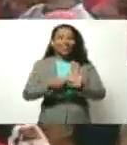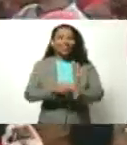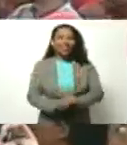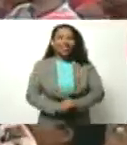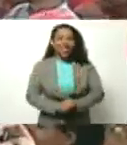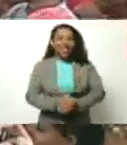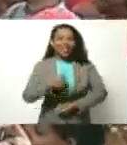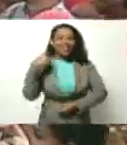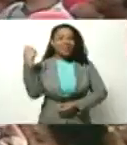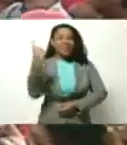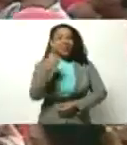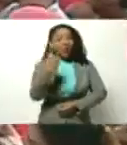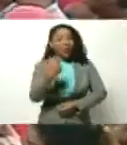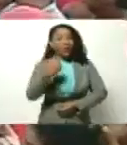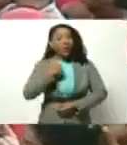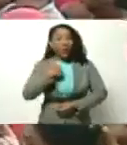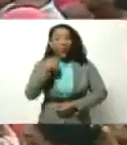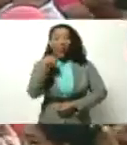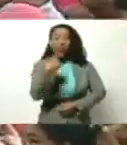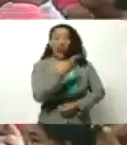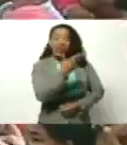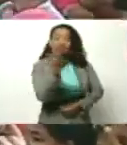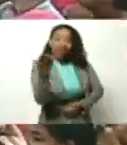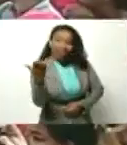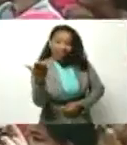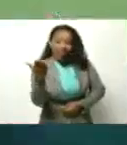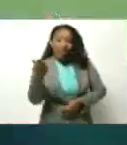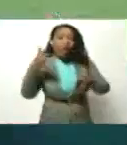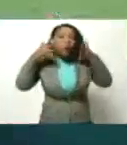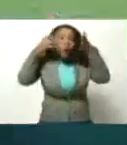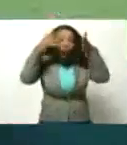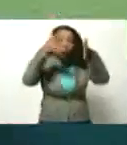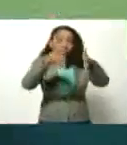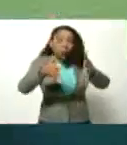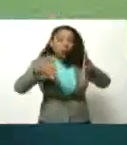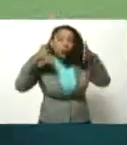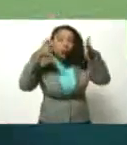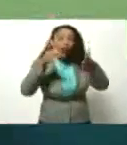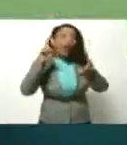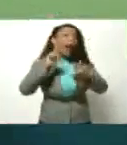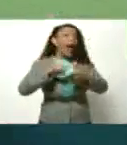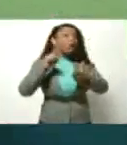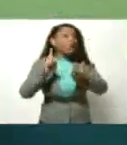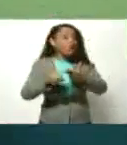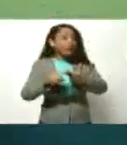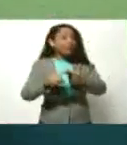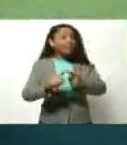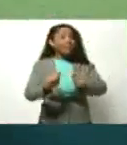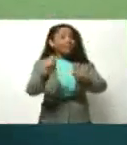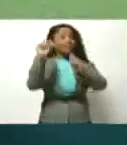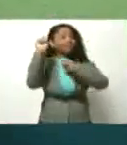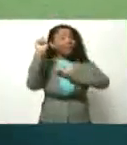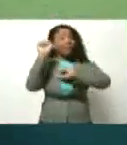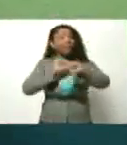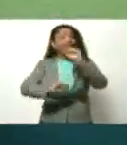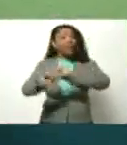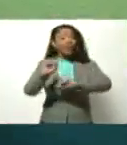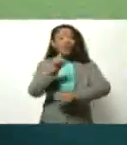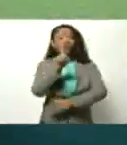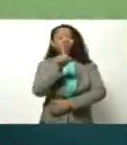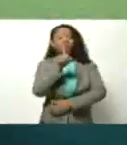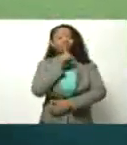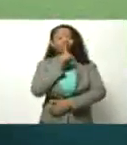solo le estoy les estoy Y entonces asuma su defensa en